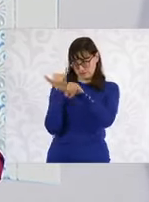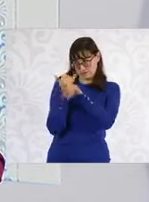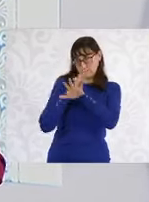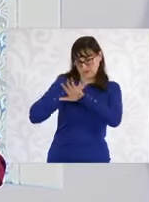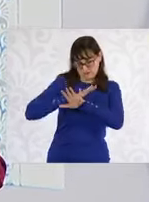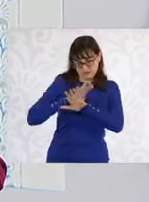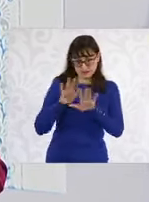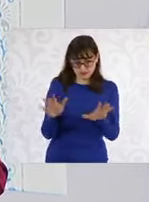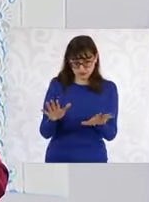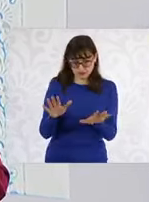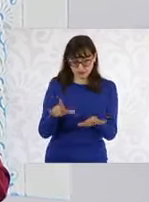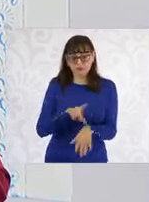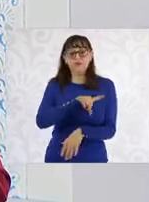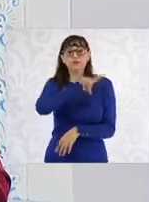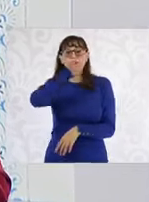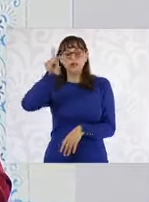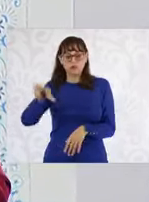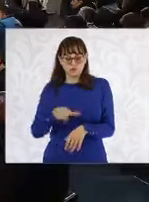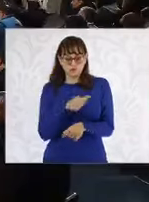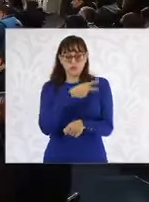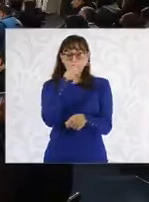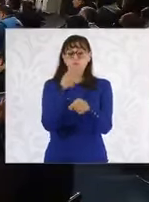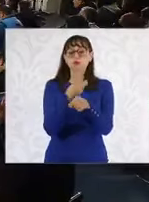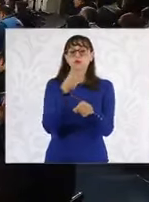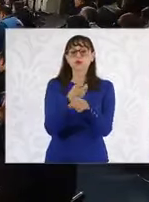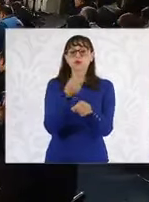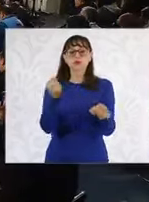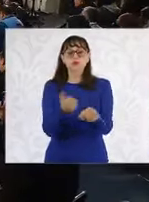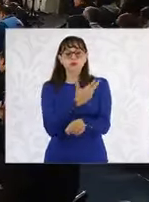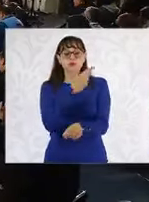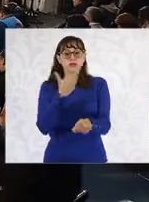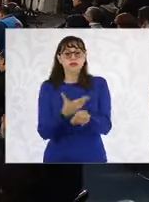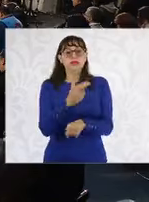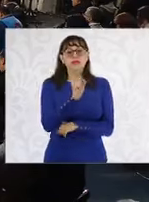Posteriormente hablará el secretario de Seguridad y Protección